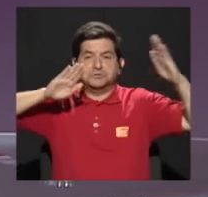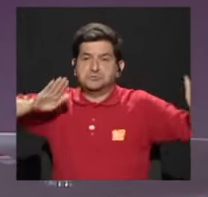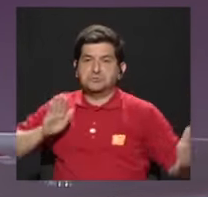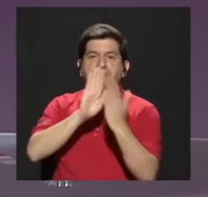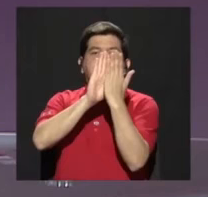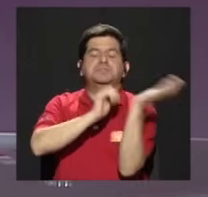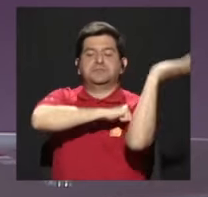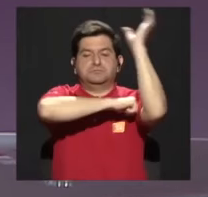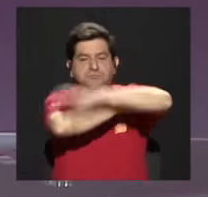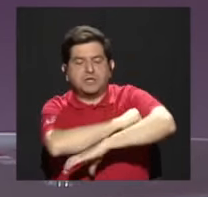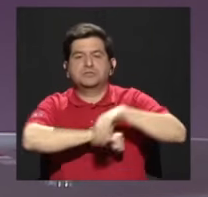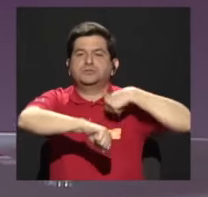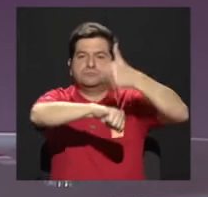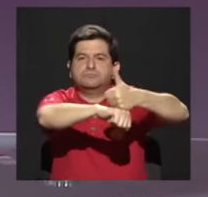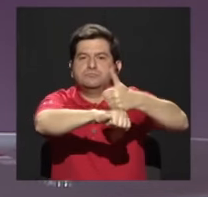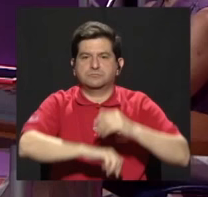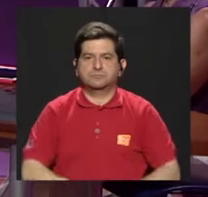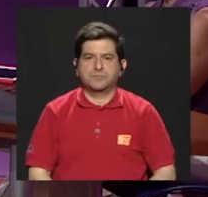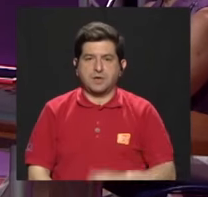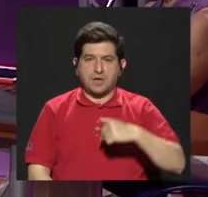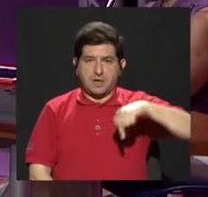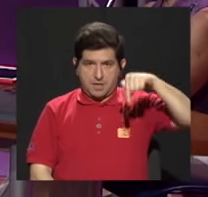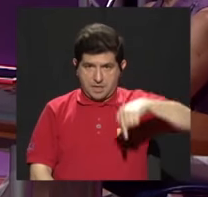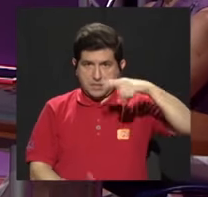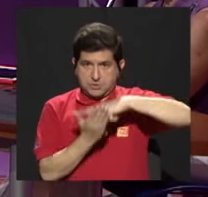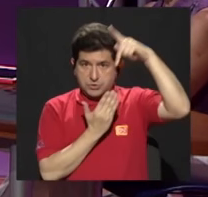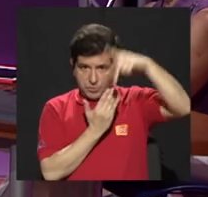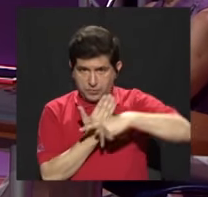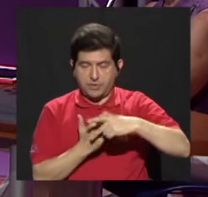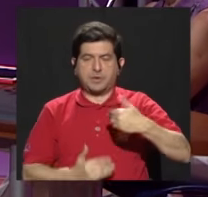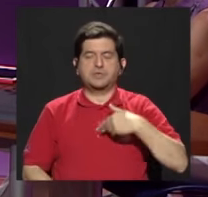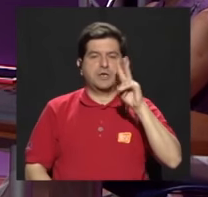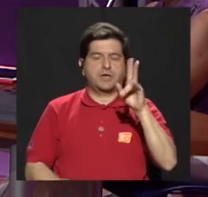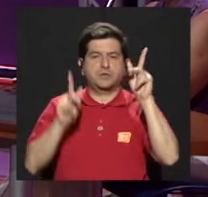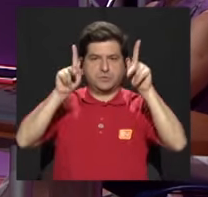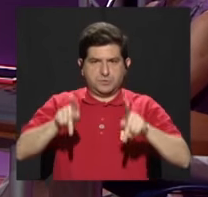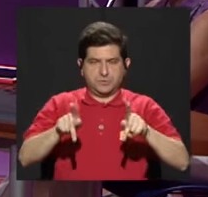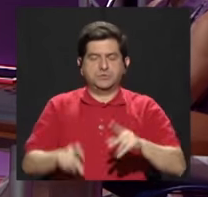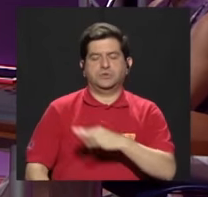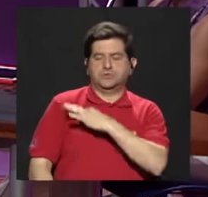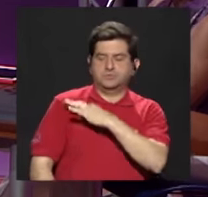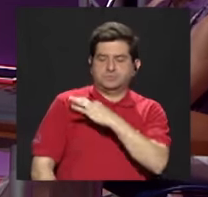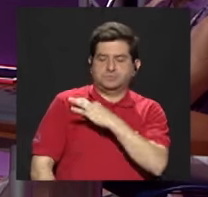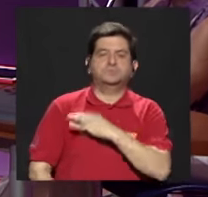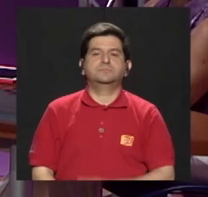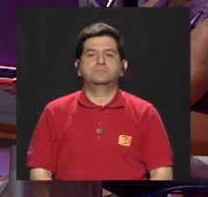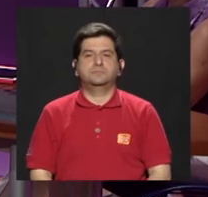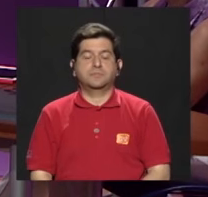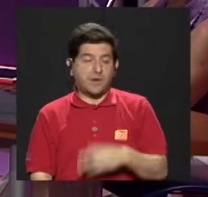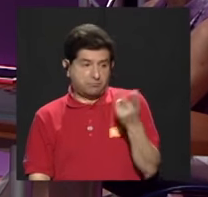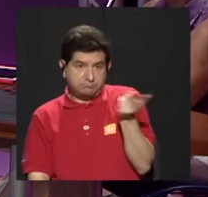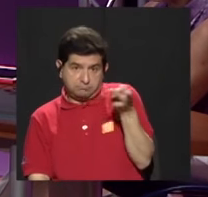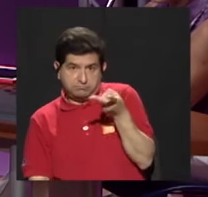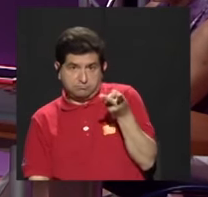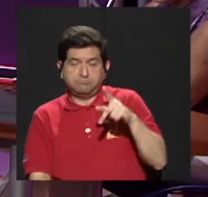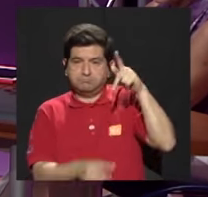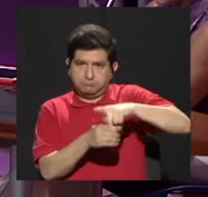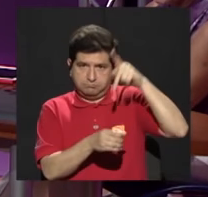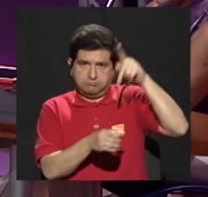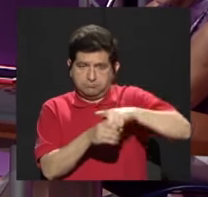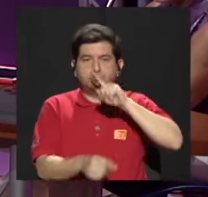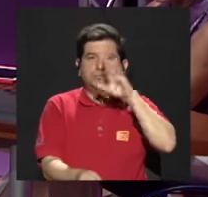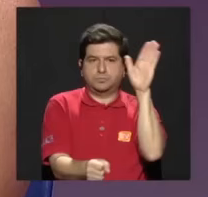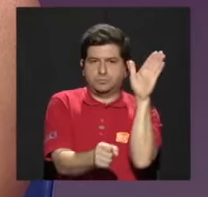y sancionarlo. En nuestro programa hoy tenemos a dos personas invitadas que están involucradas